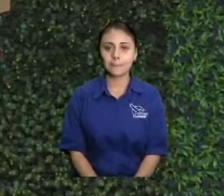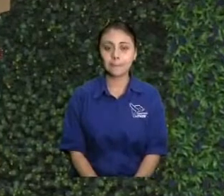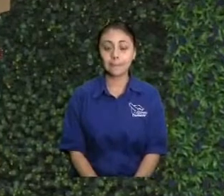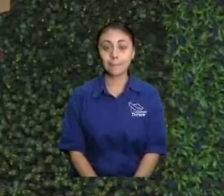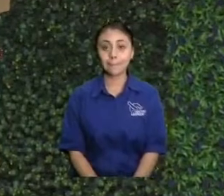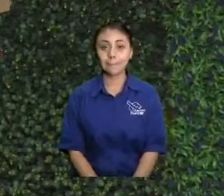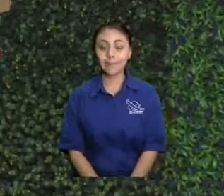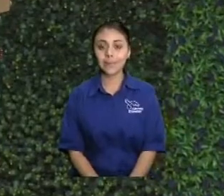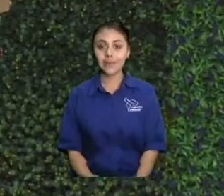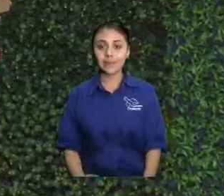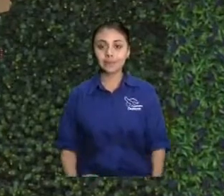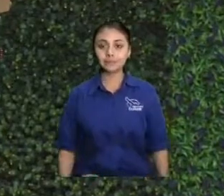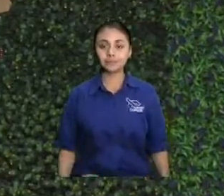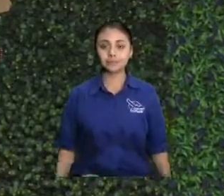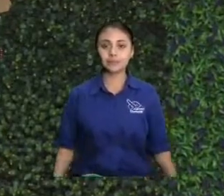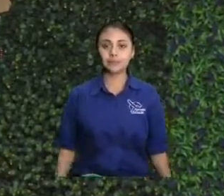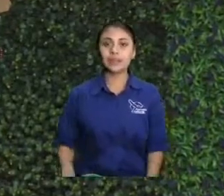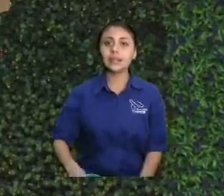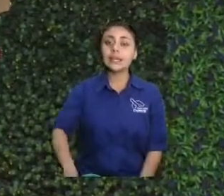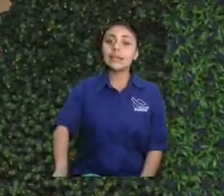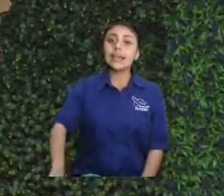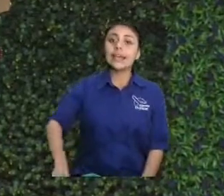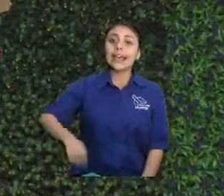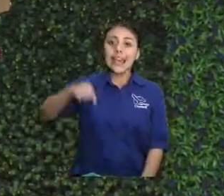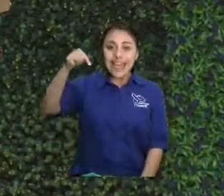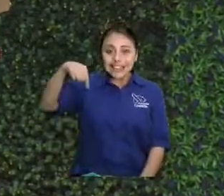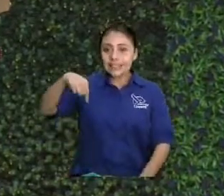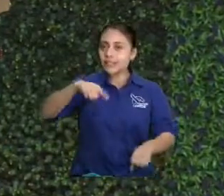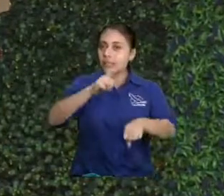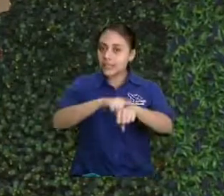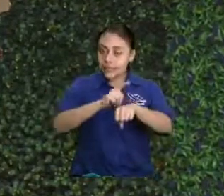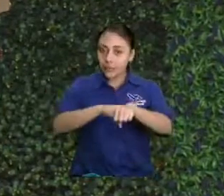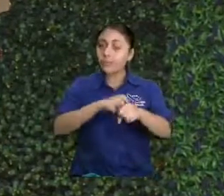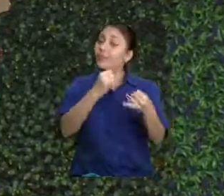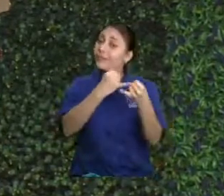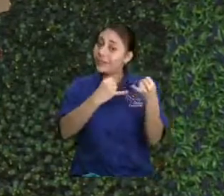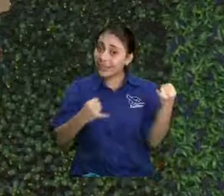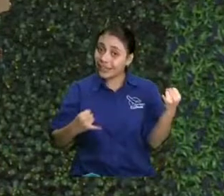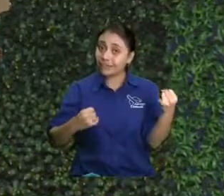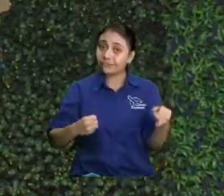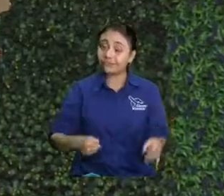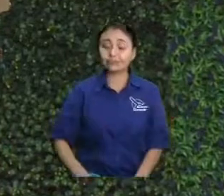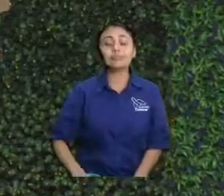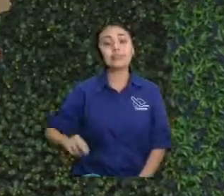Y es que realmente ese es el tiempo que estamos viviendo nosotros.